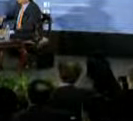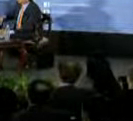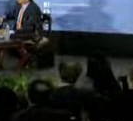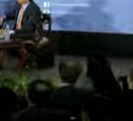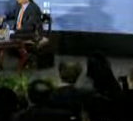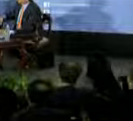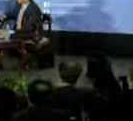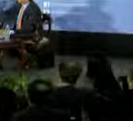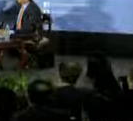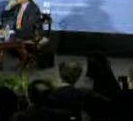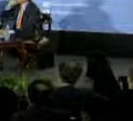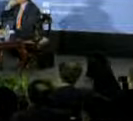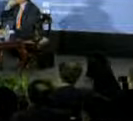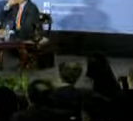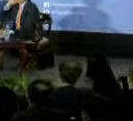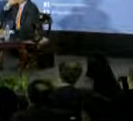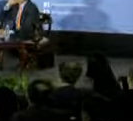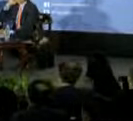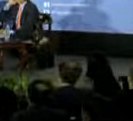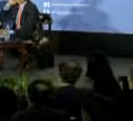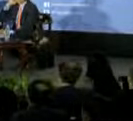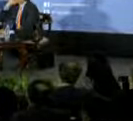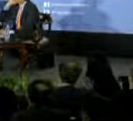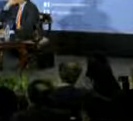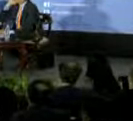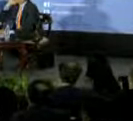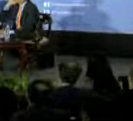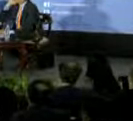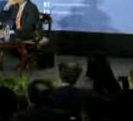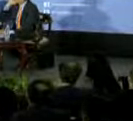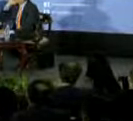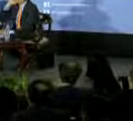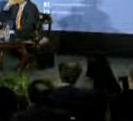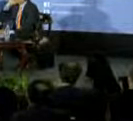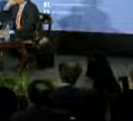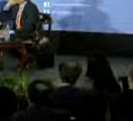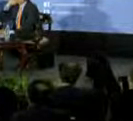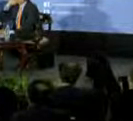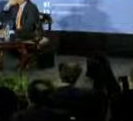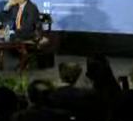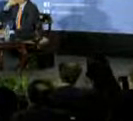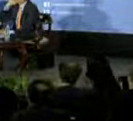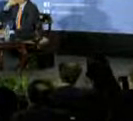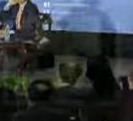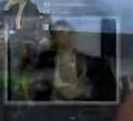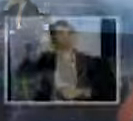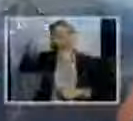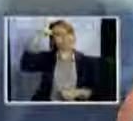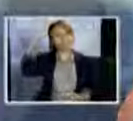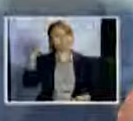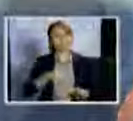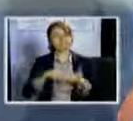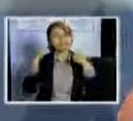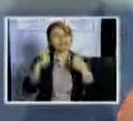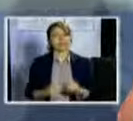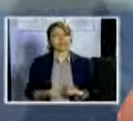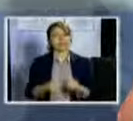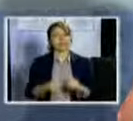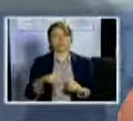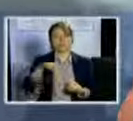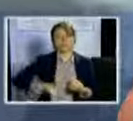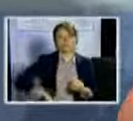última reflexión para cerrar el segmento es: yo creo que hay un hilo conductor, una coincidencia en los 4 temas que